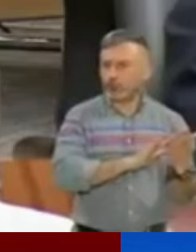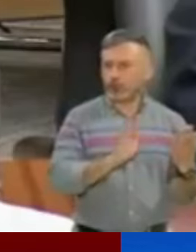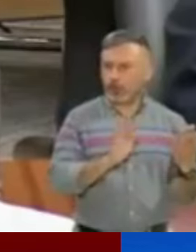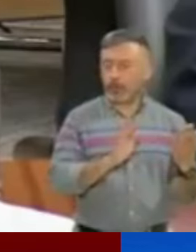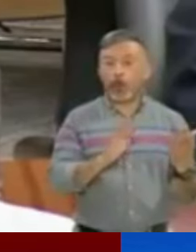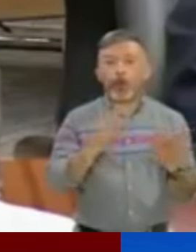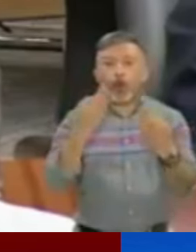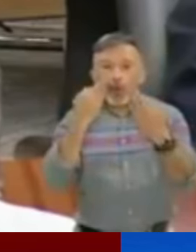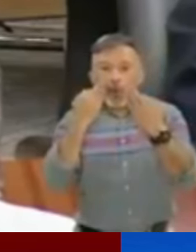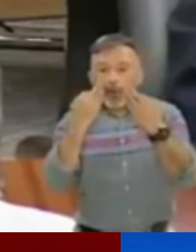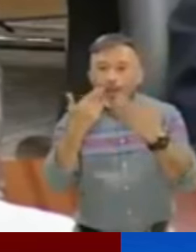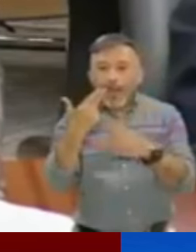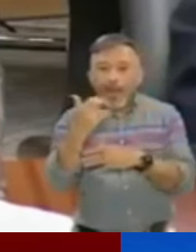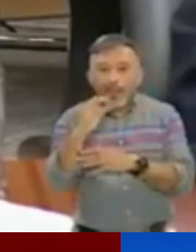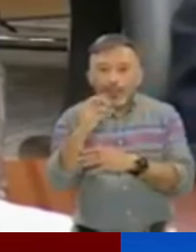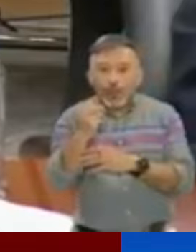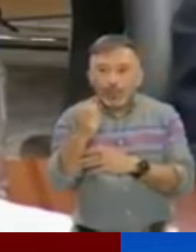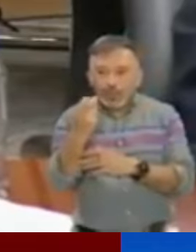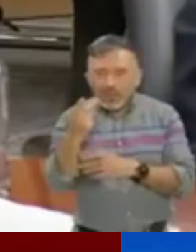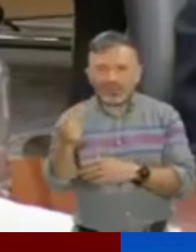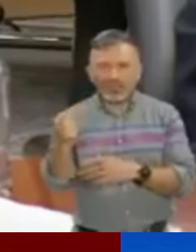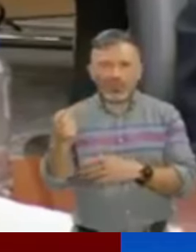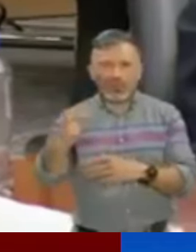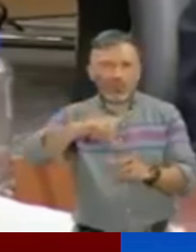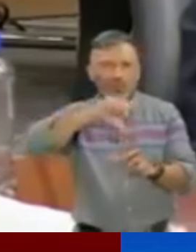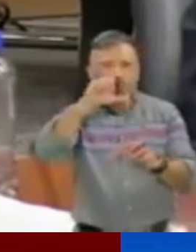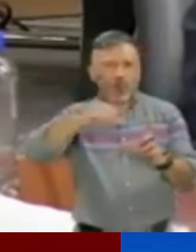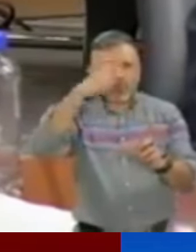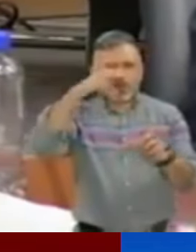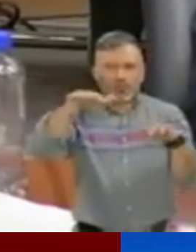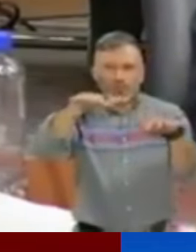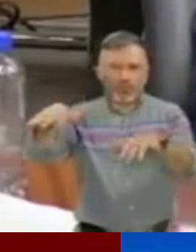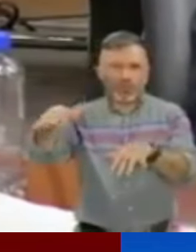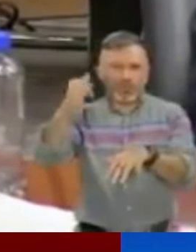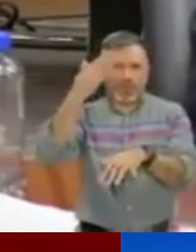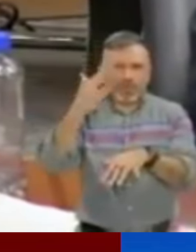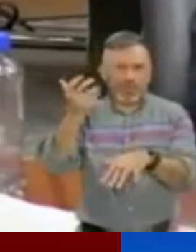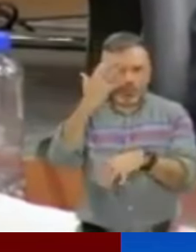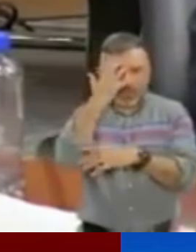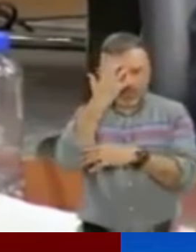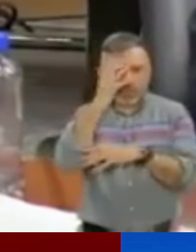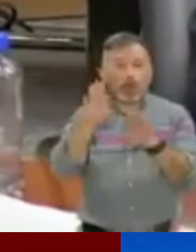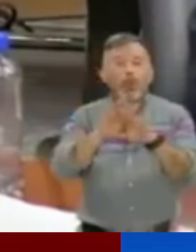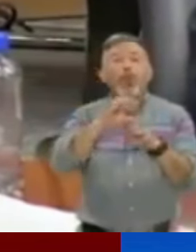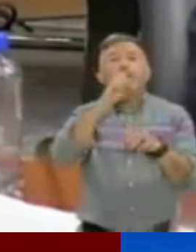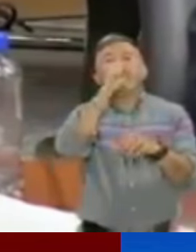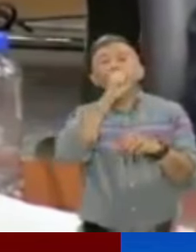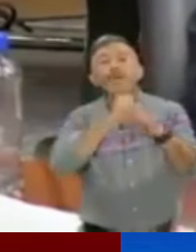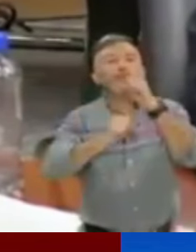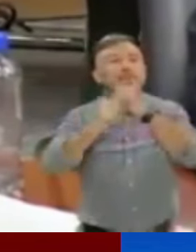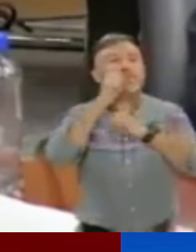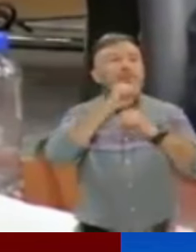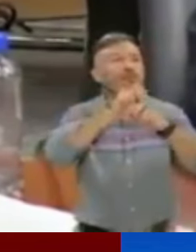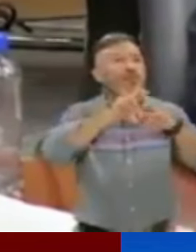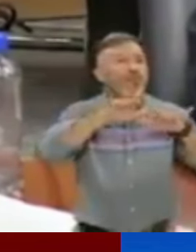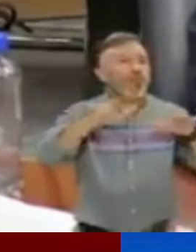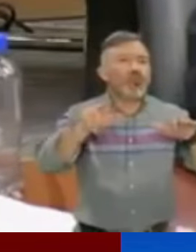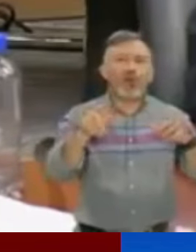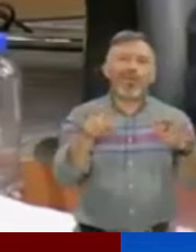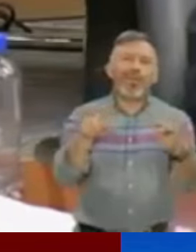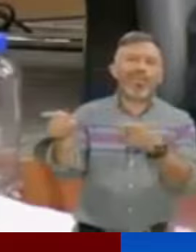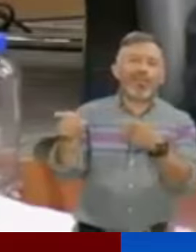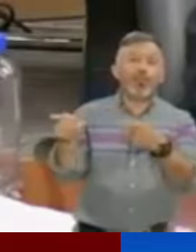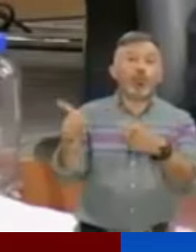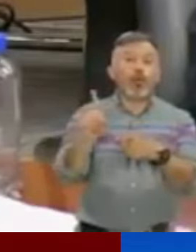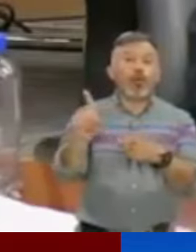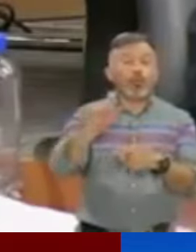son una vergüenza nacional. Aquí no estamos hablando ni de chismes ni de fuego amigo. Estamos hablando de la voz